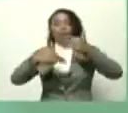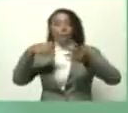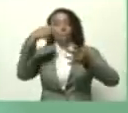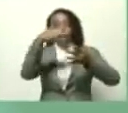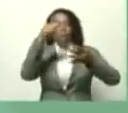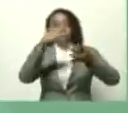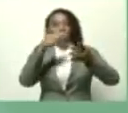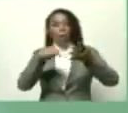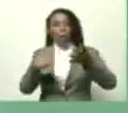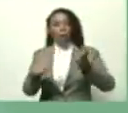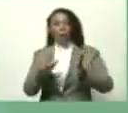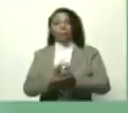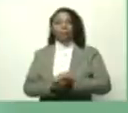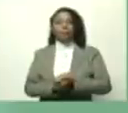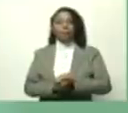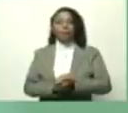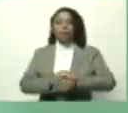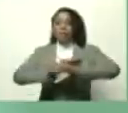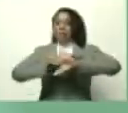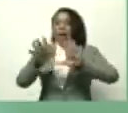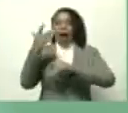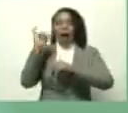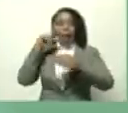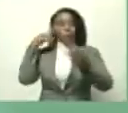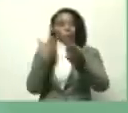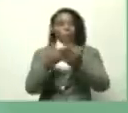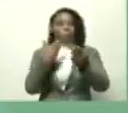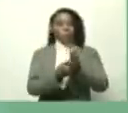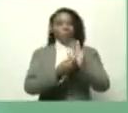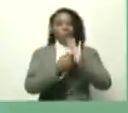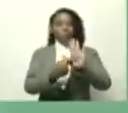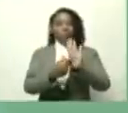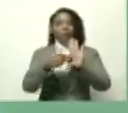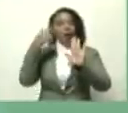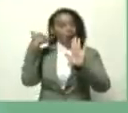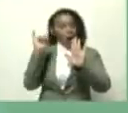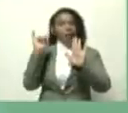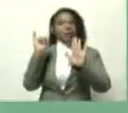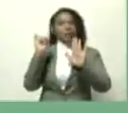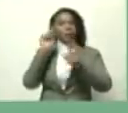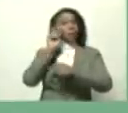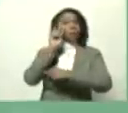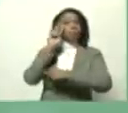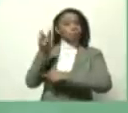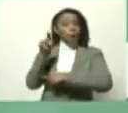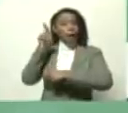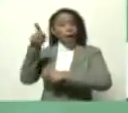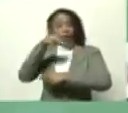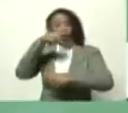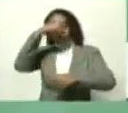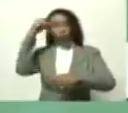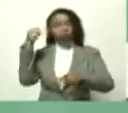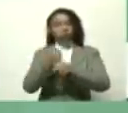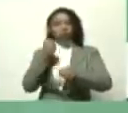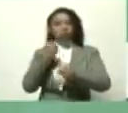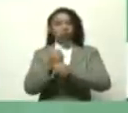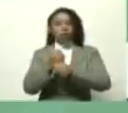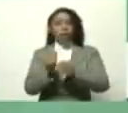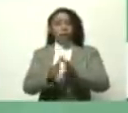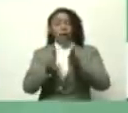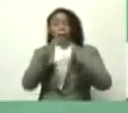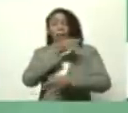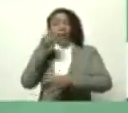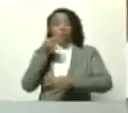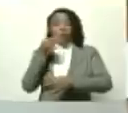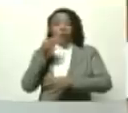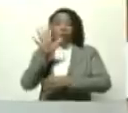armar el tren de Aragua. Ya tenemos pruebas fehacientes, visto que estas operaciones de gran éxito,